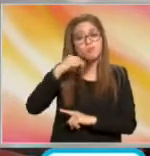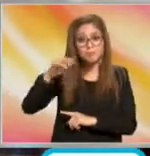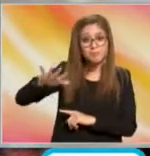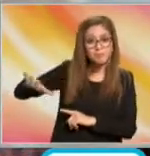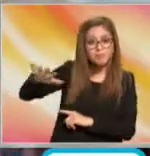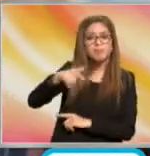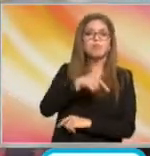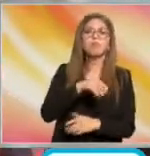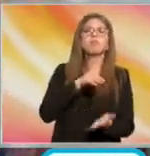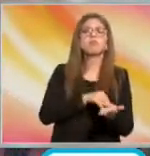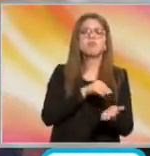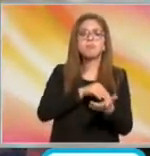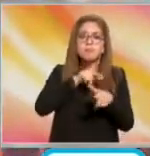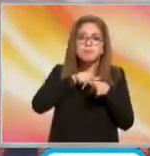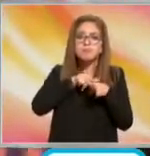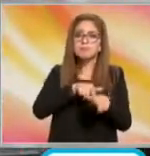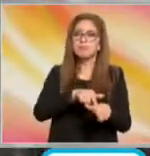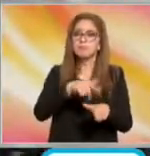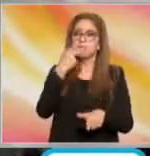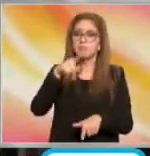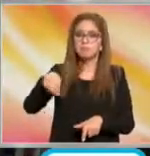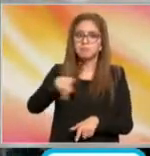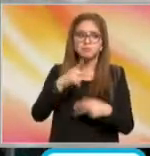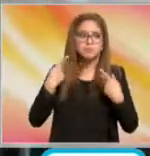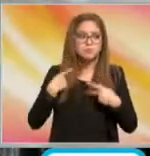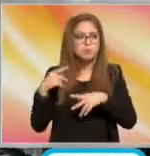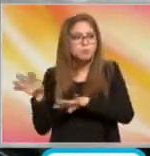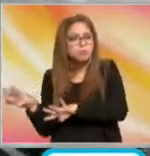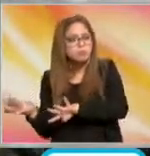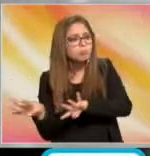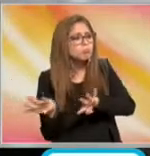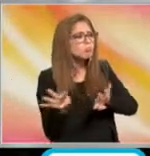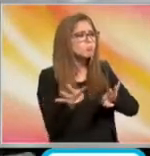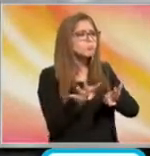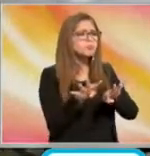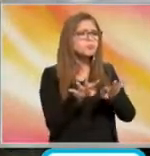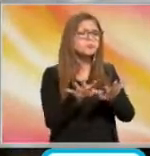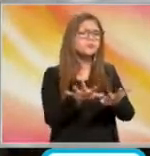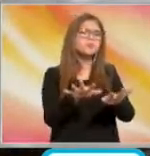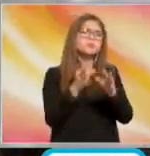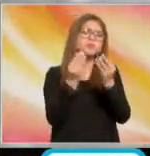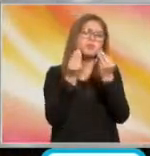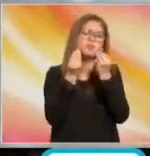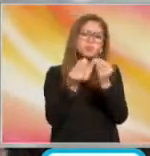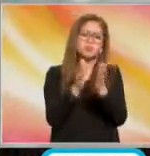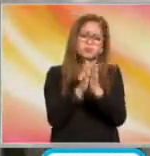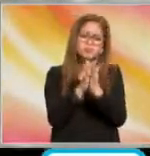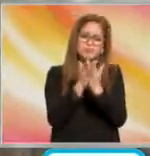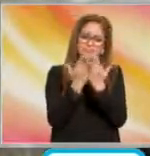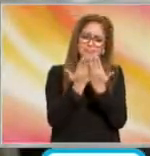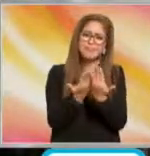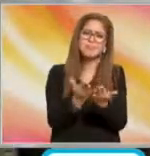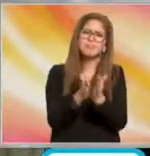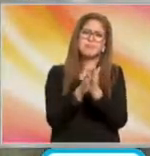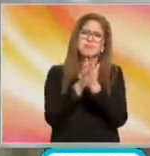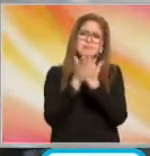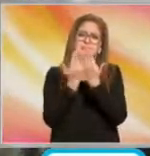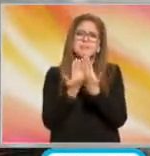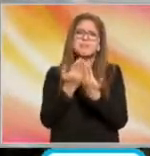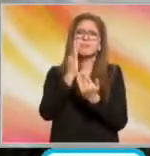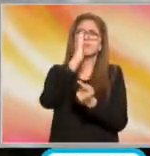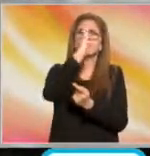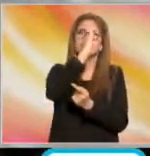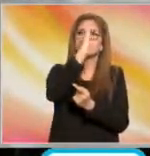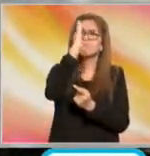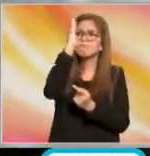están. Y eso, créanme que llama la atención, porque es un universo de libros y libros,